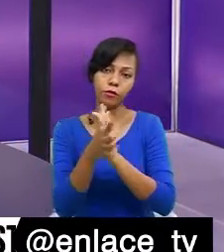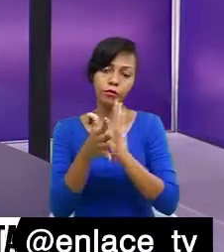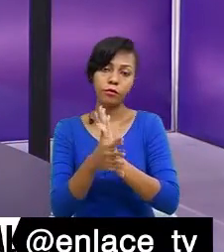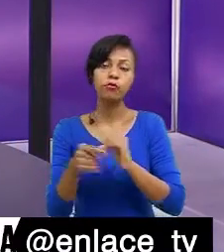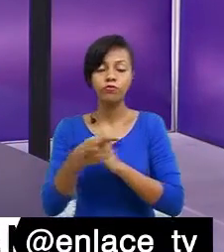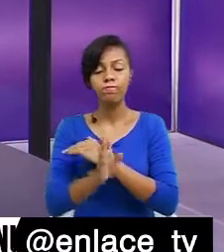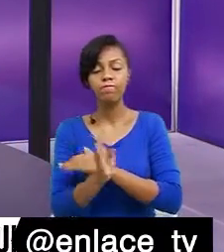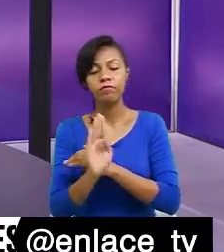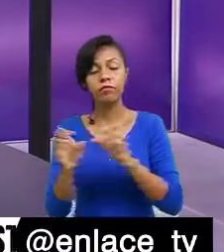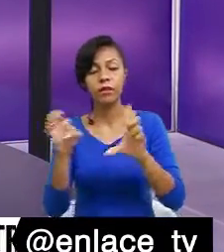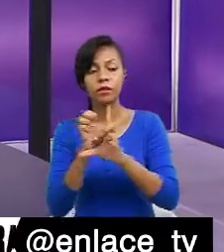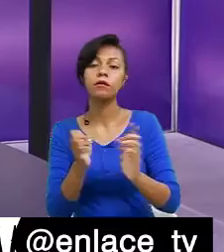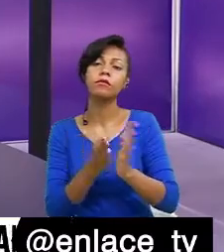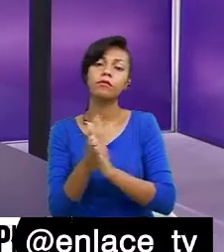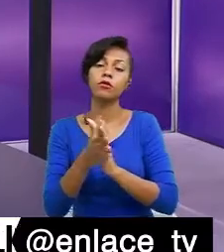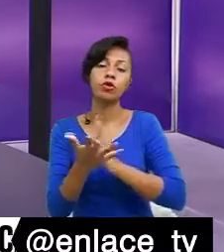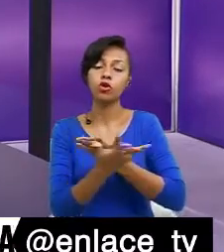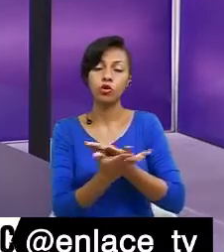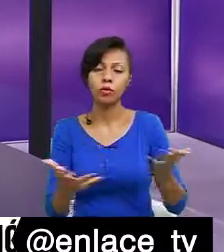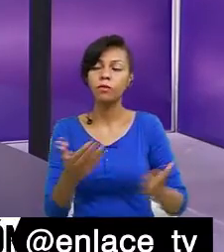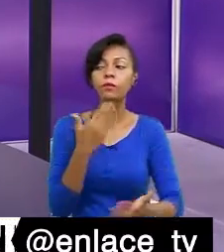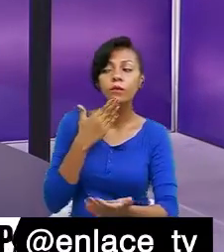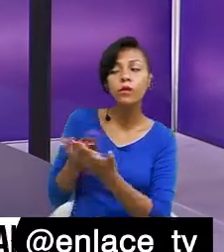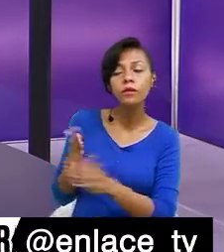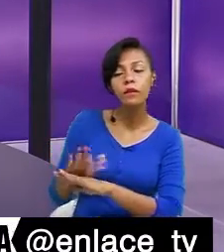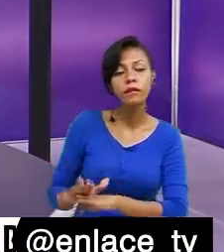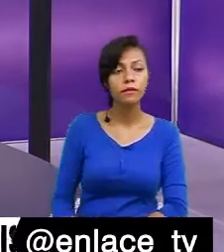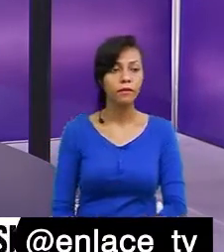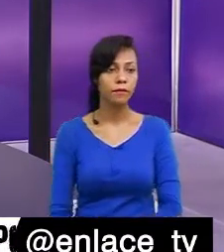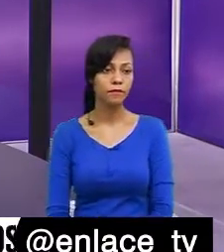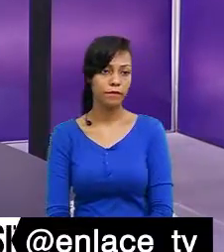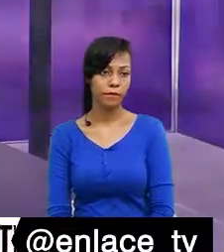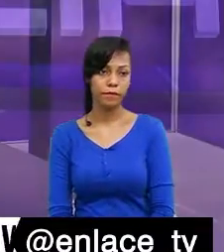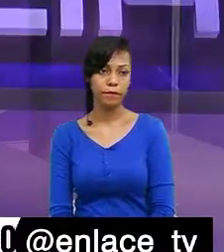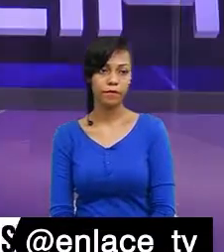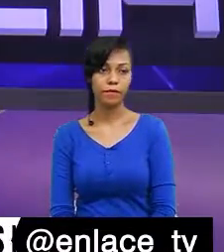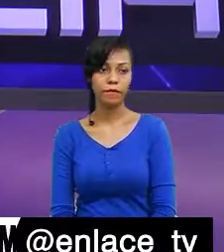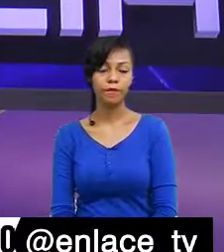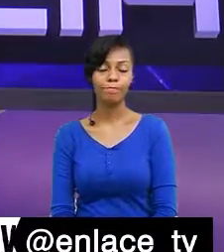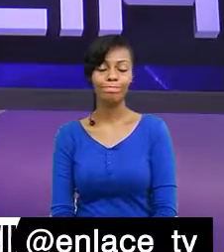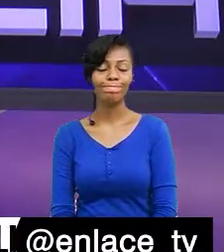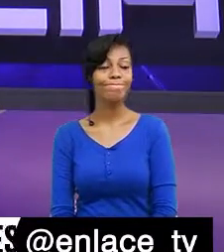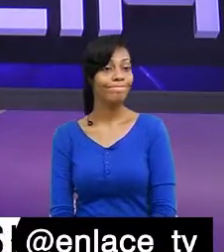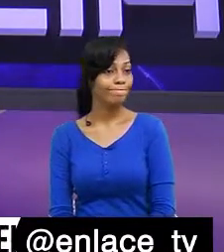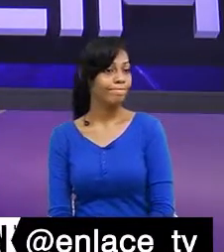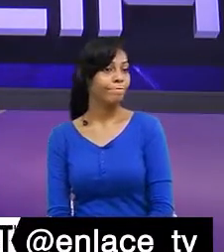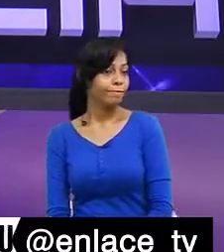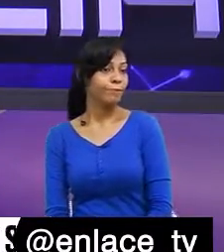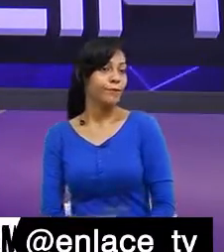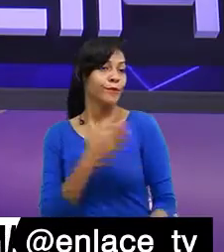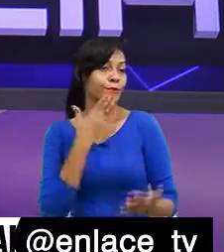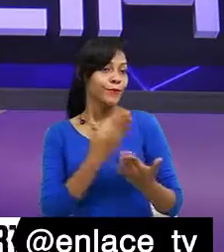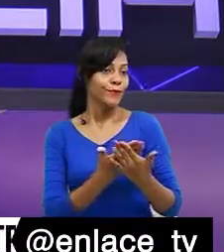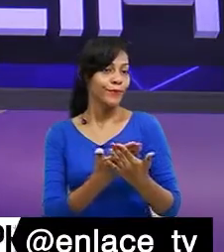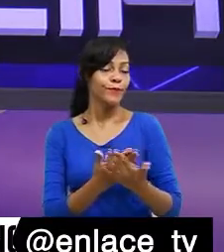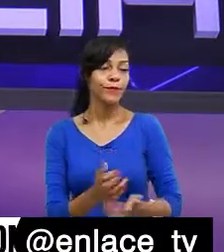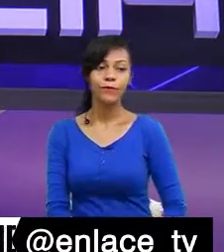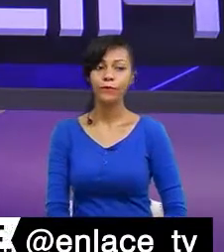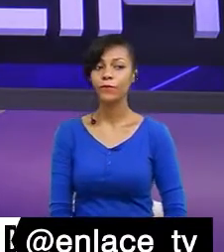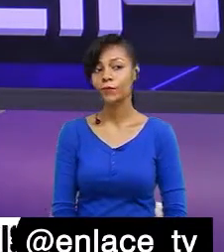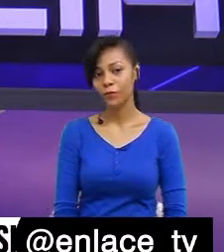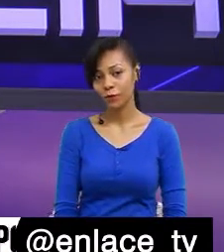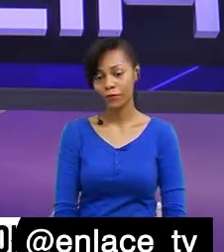en el estudio con más de Enlace Noticias. Muy buenas tardes. Gracias, Neila. Muy buenas tardes para usted. El Instituto Nacional del Petróleo,